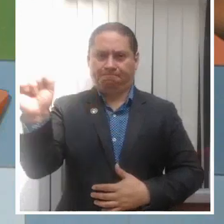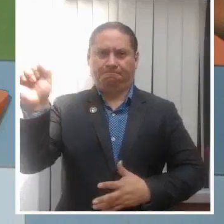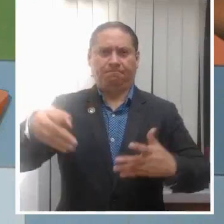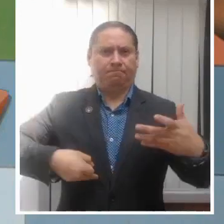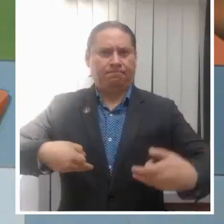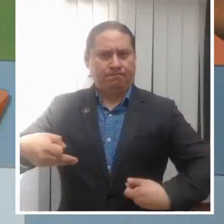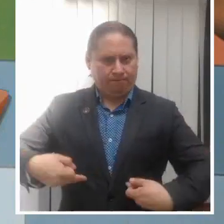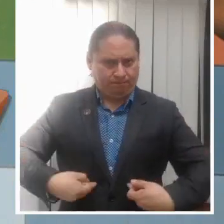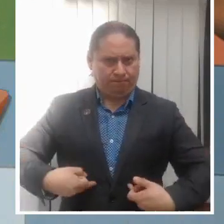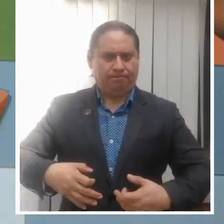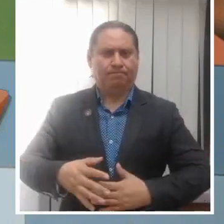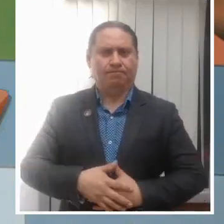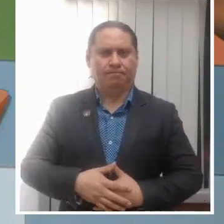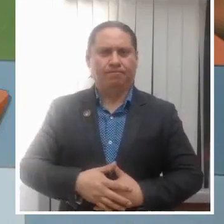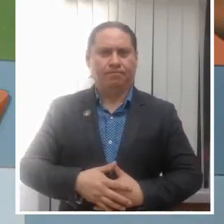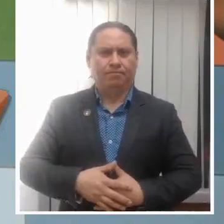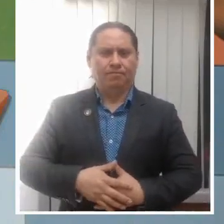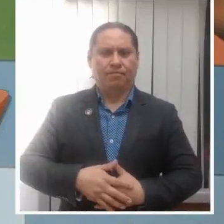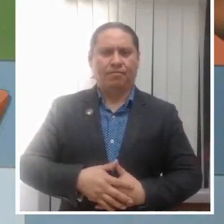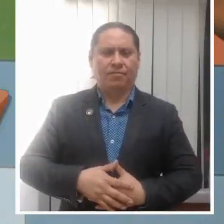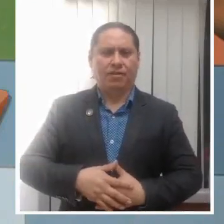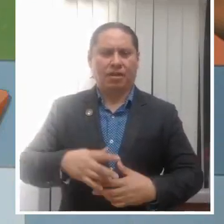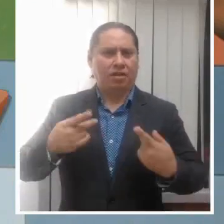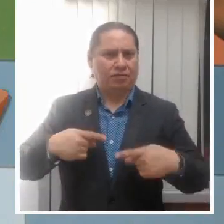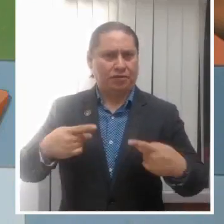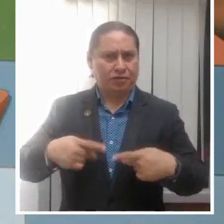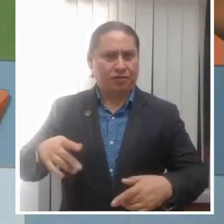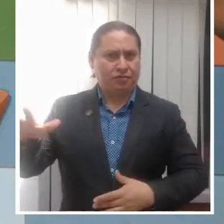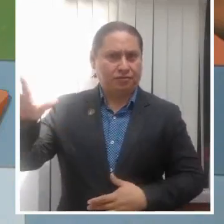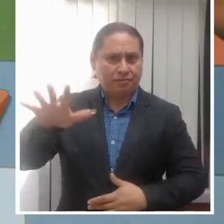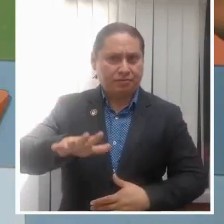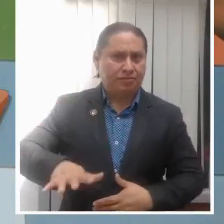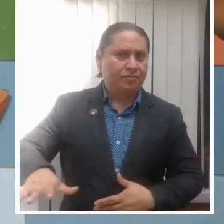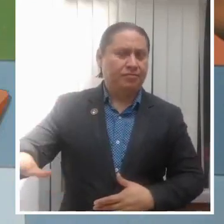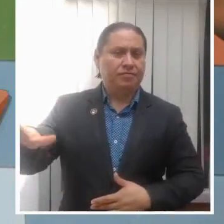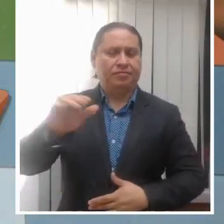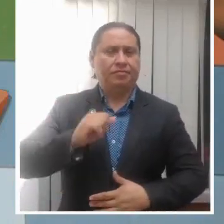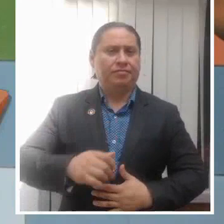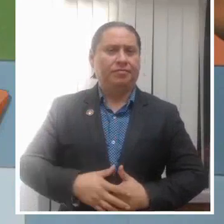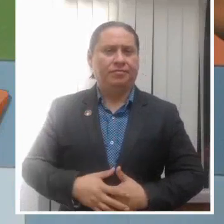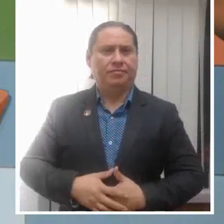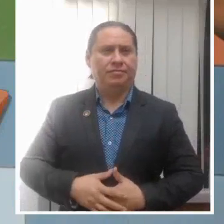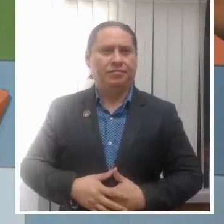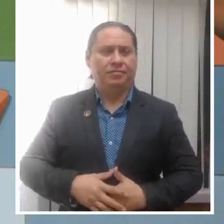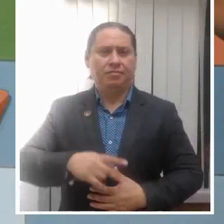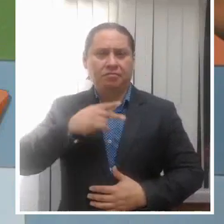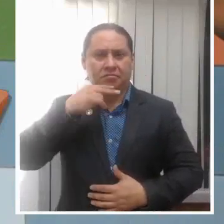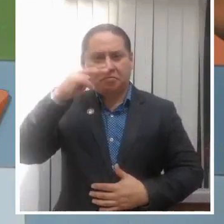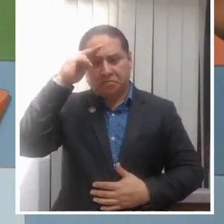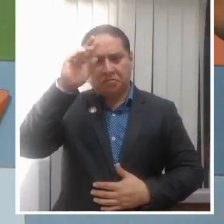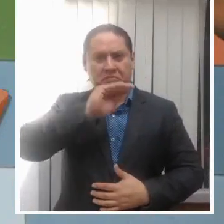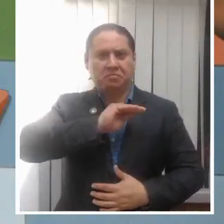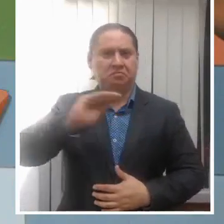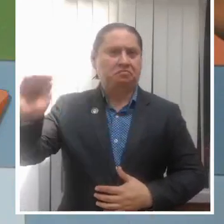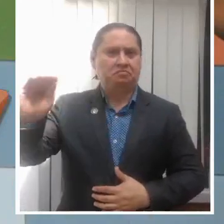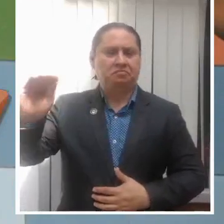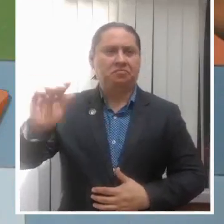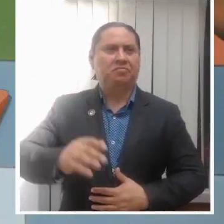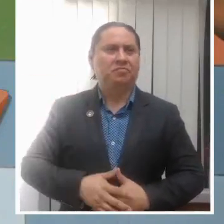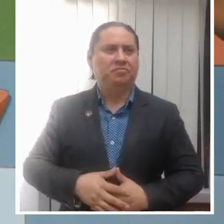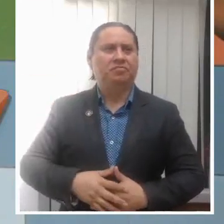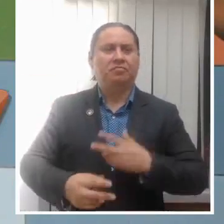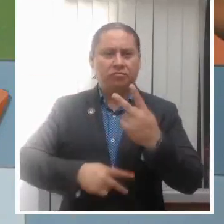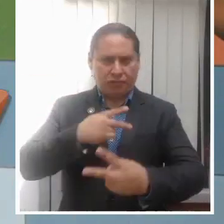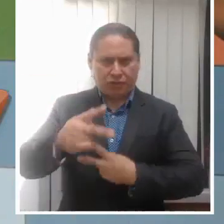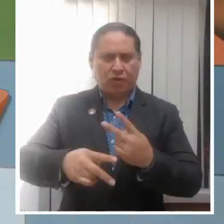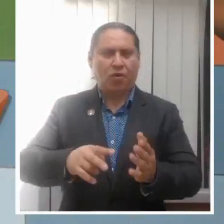teatro, en el resto de la población es prácticamente ignorada. Volvamos a su